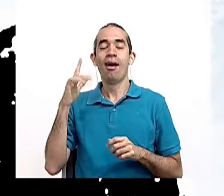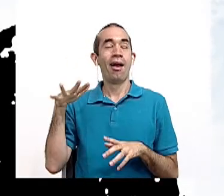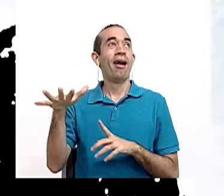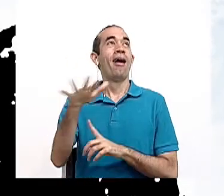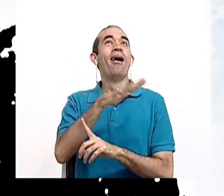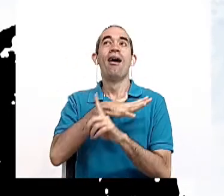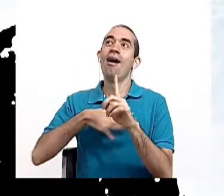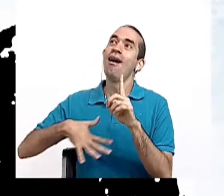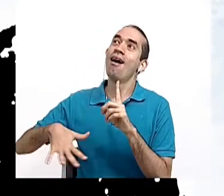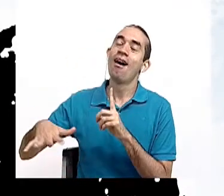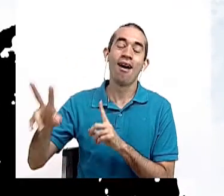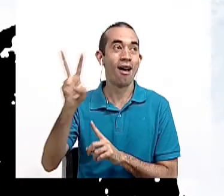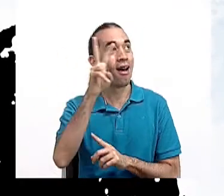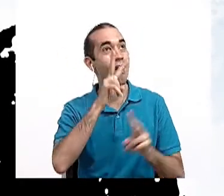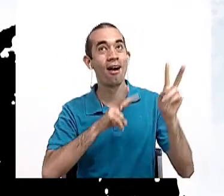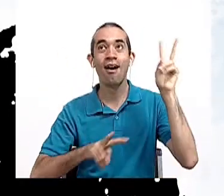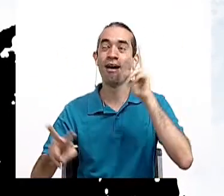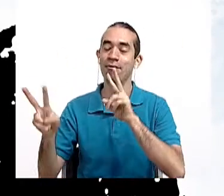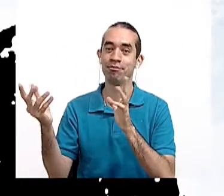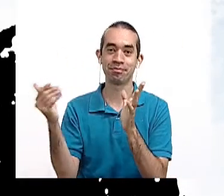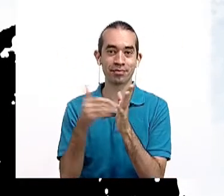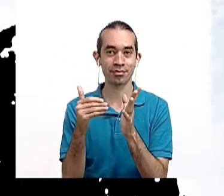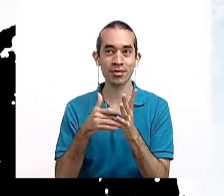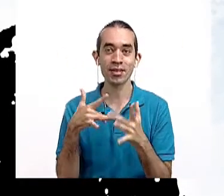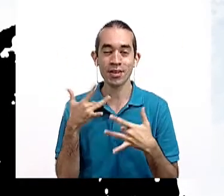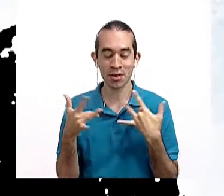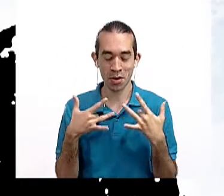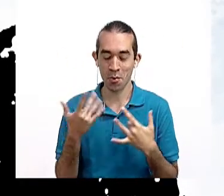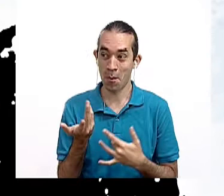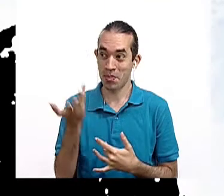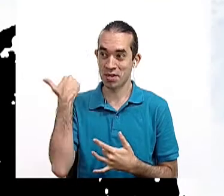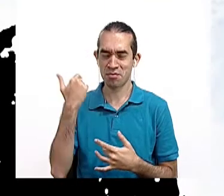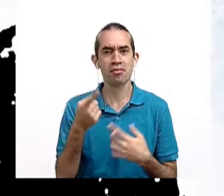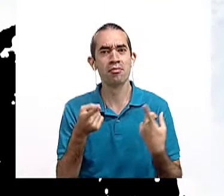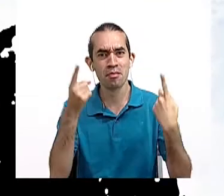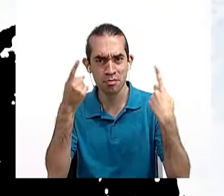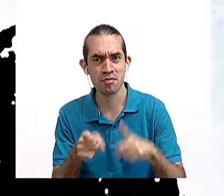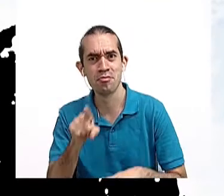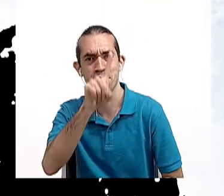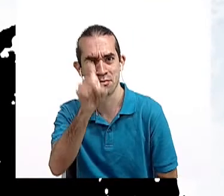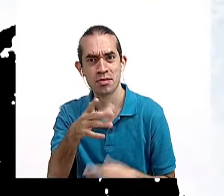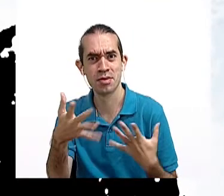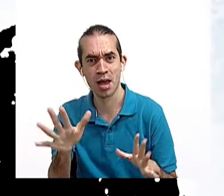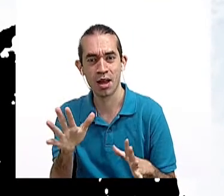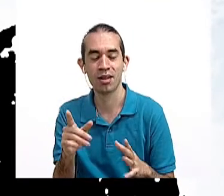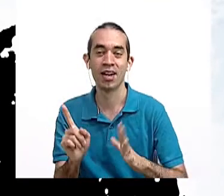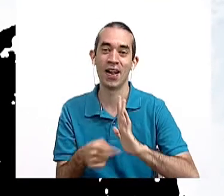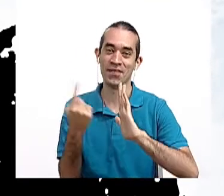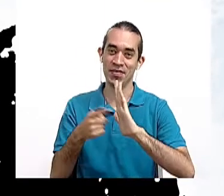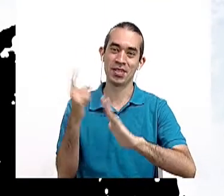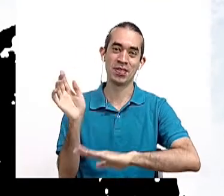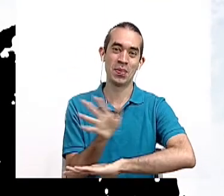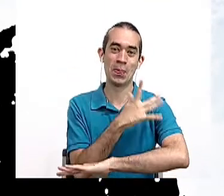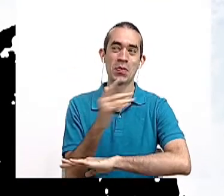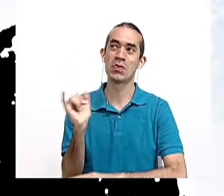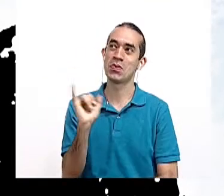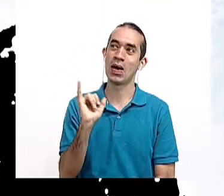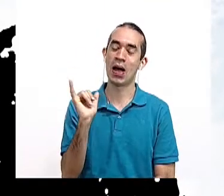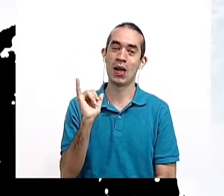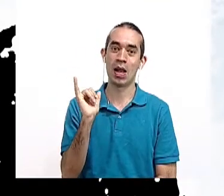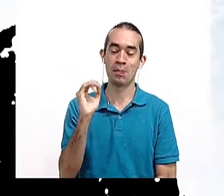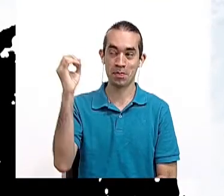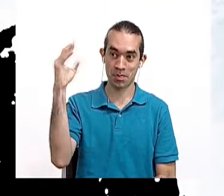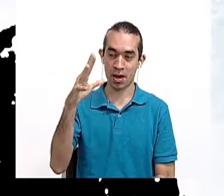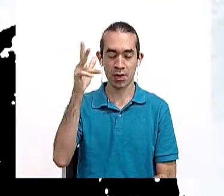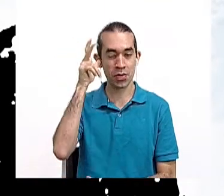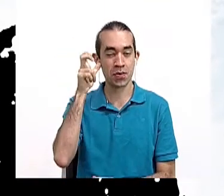¿sí? De nuevo me sentí como que estaba ahí. ¿Les ha pasado? A veces la música tiene esa magia. Uno escucha una pieza